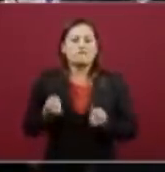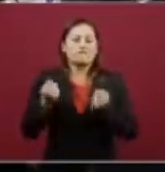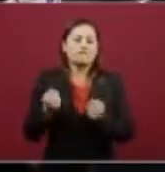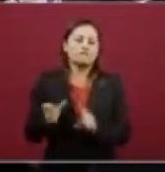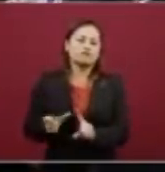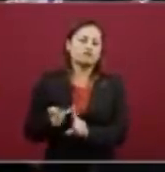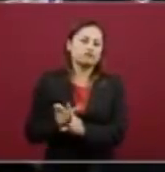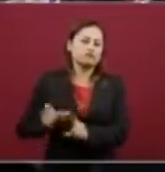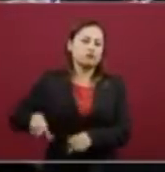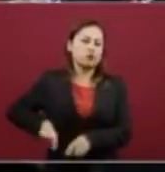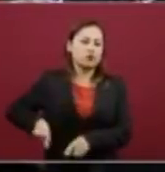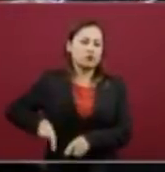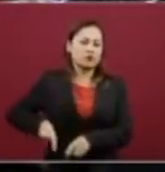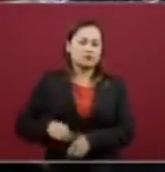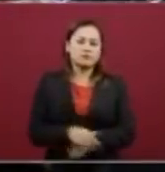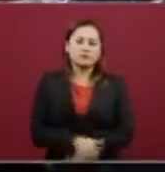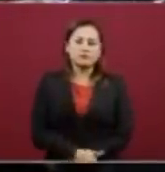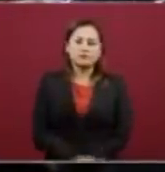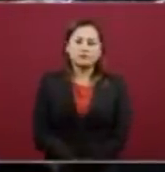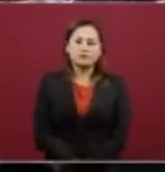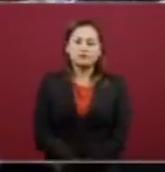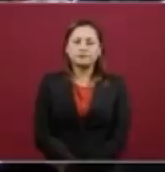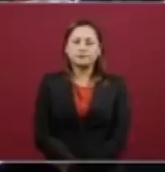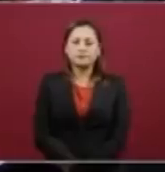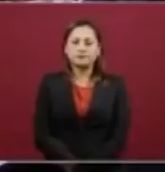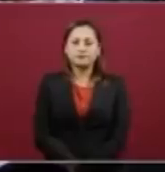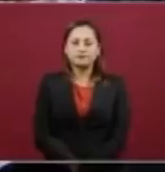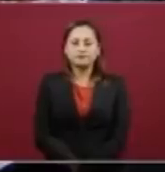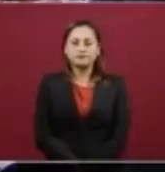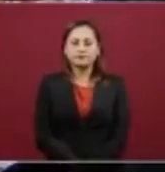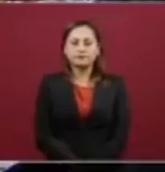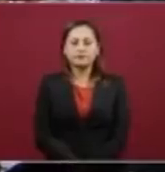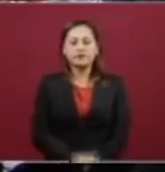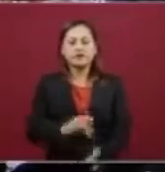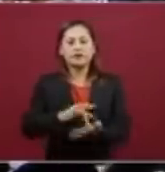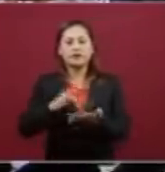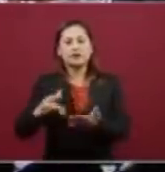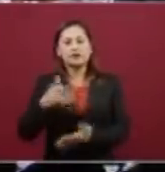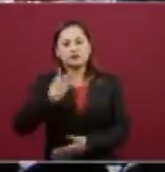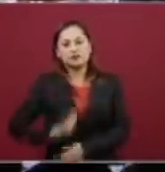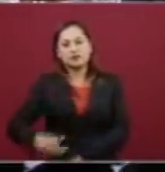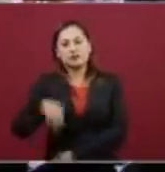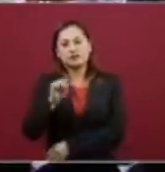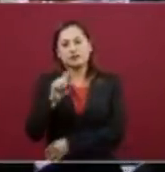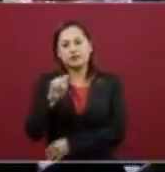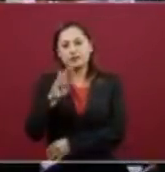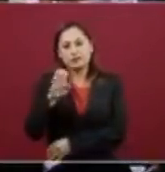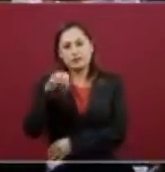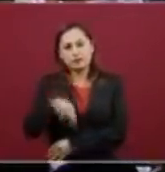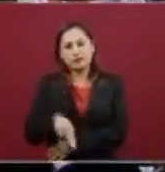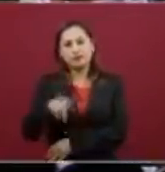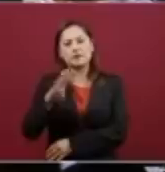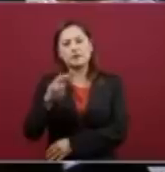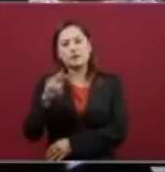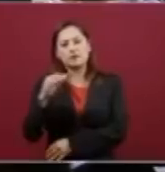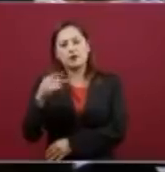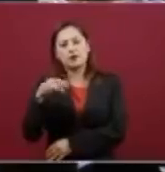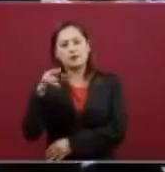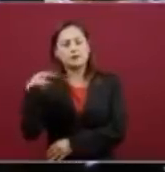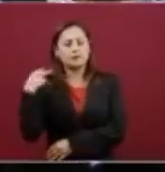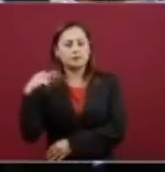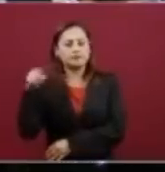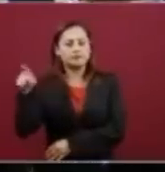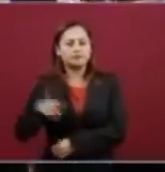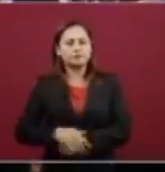Gracias. Usted me dice, señor presidente. Pues una más. Muchas gracias. Esteban Durán, de Vanguardia Veracruz. Independientemente de esta protección que